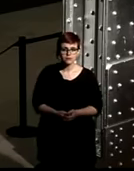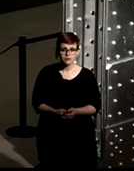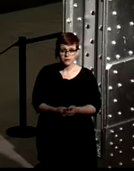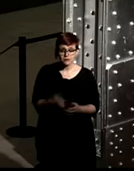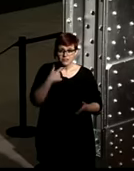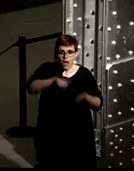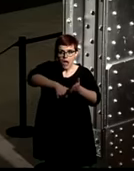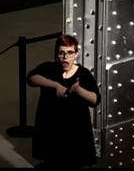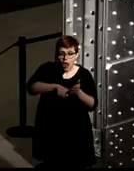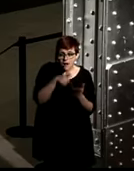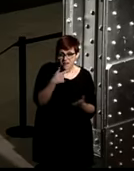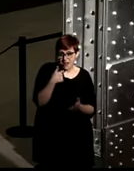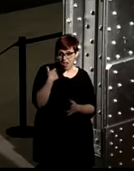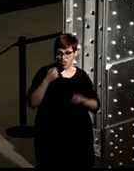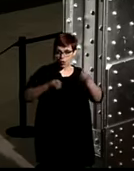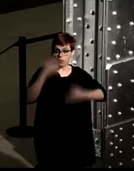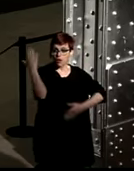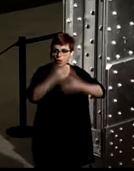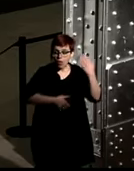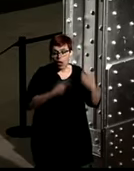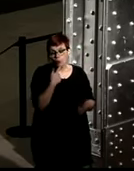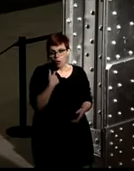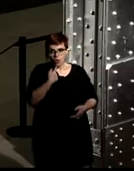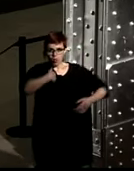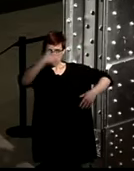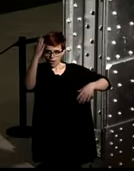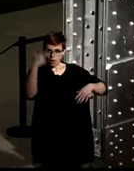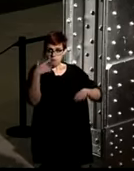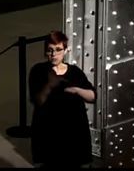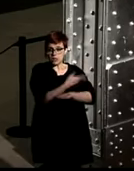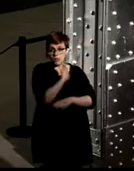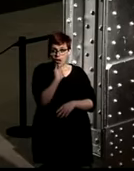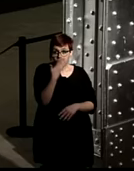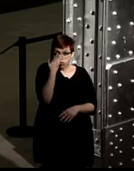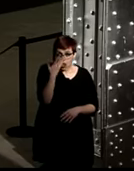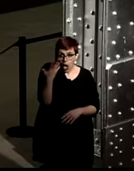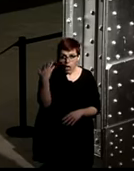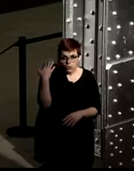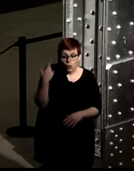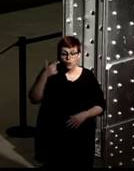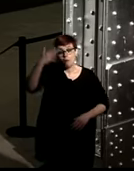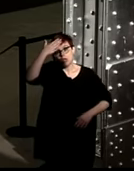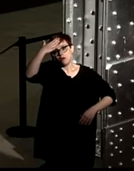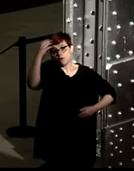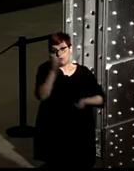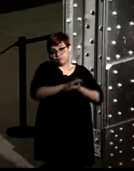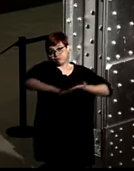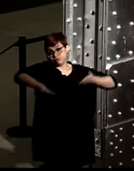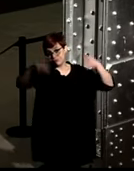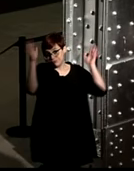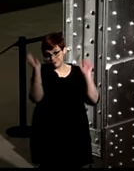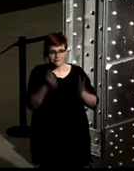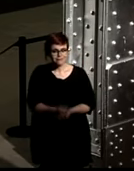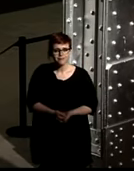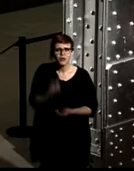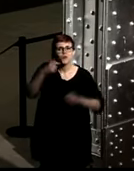Señora, tiene el carnet de conducir caducado. No me digas, se me habrá pasado. Hace 5 años. Hay que ver cómo pasa el tiempo. ¿Y qué